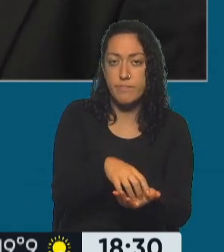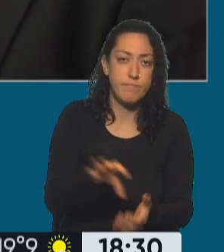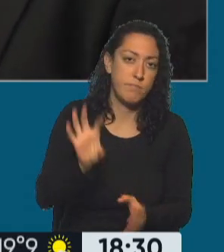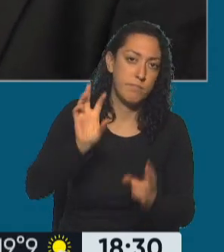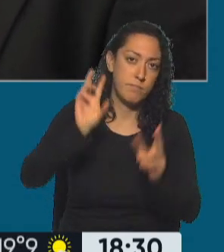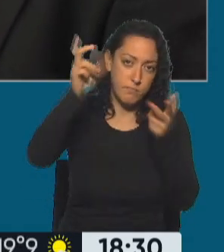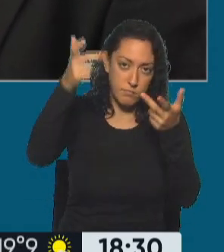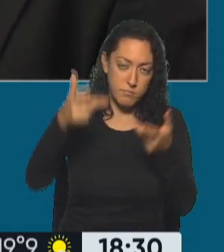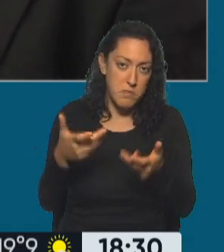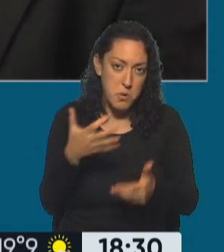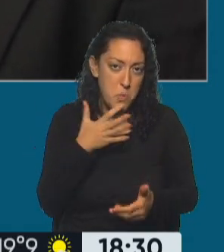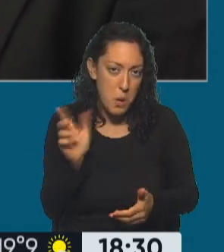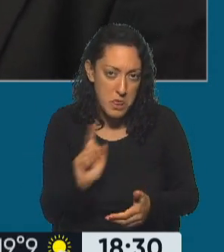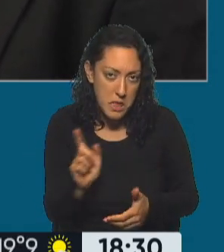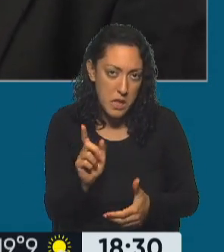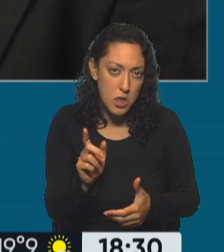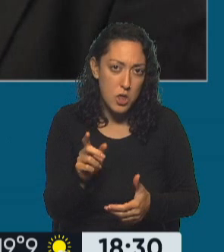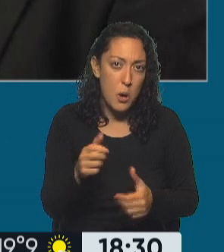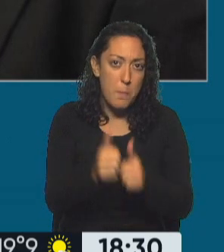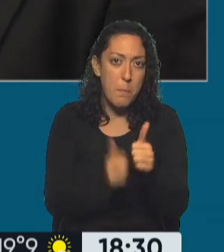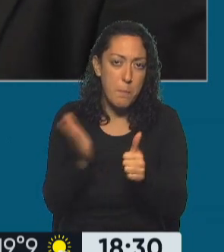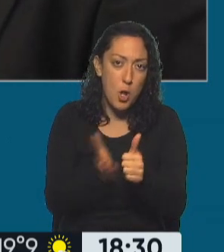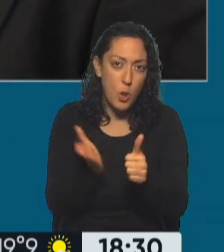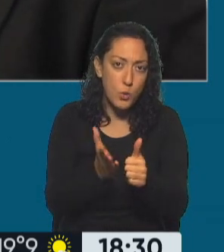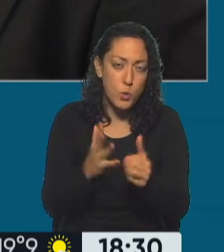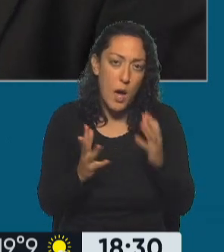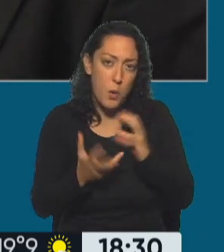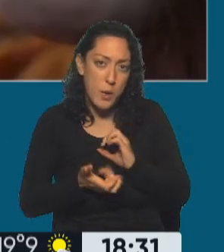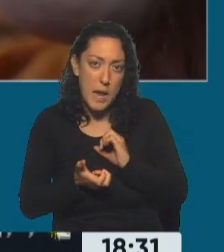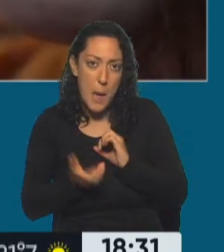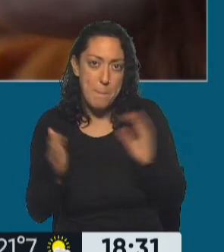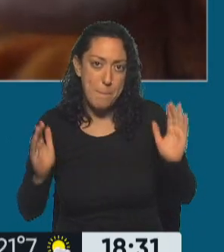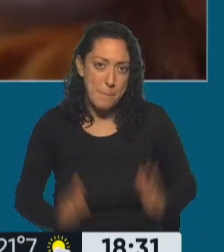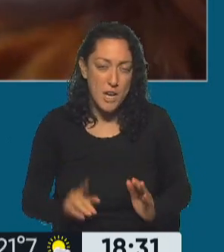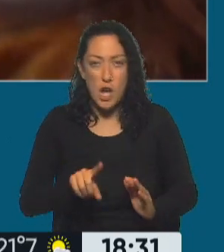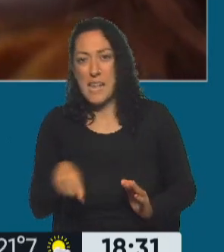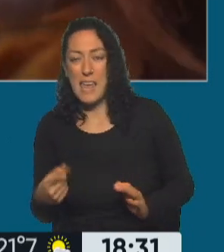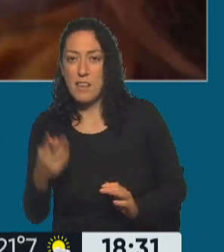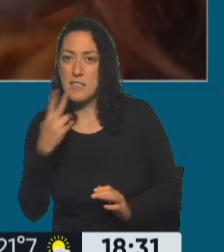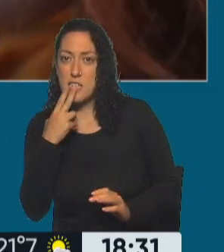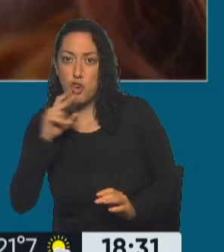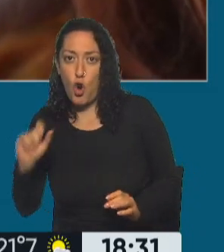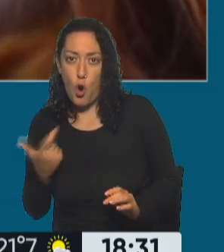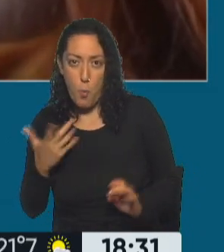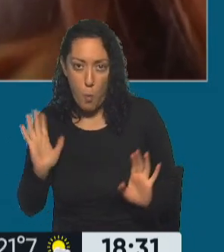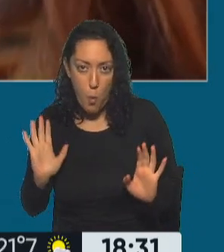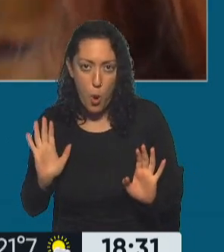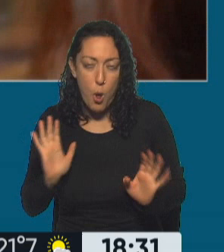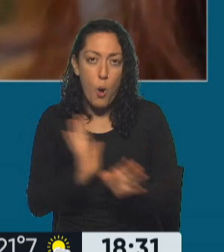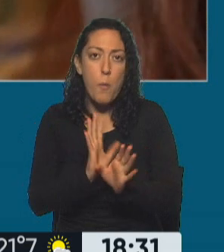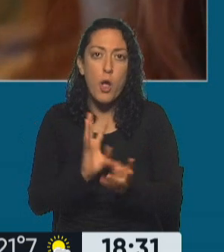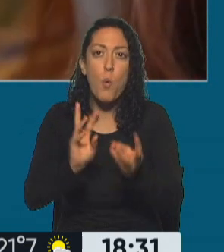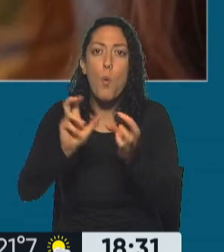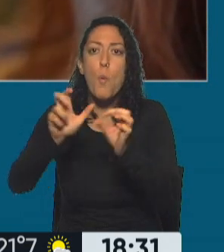al decir que no entienden por qué un producto que es menos nocivo que el tabaco tradicional, porque no inhalas